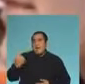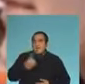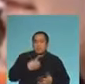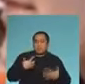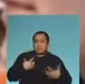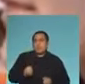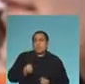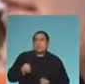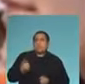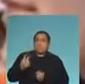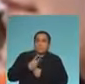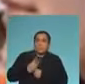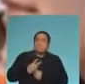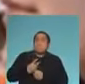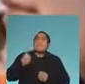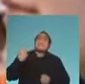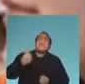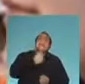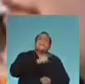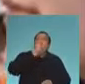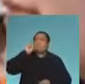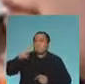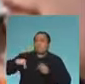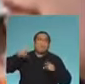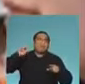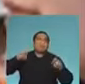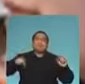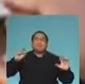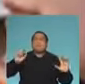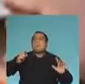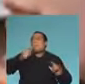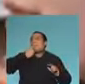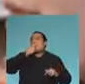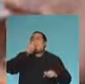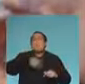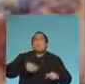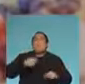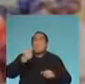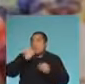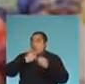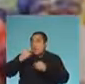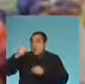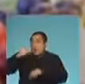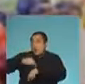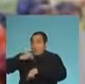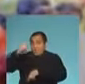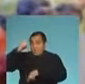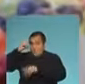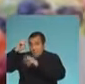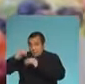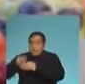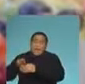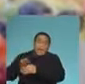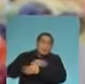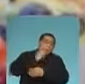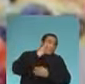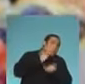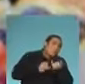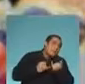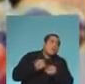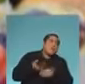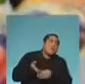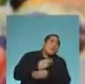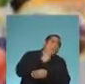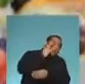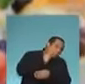persona tiene que ir haciendo su propio trabajo. Seguramente, perfecto, la persona que coma a las 10 de la noche va a empezar a las 9 y media, después a las 9, después a